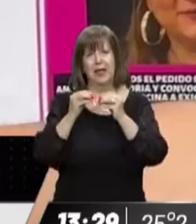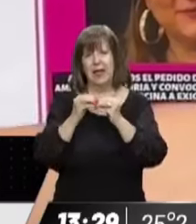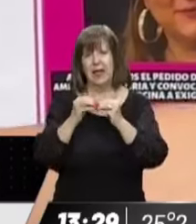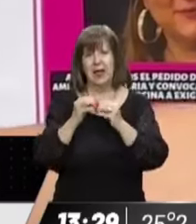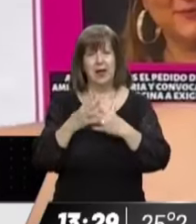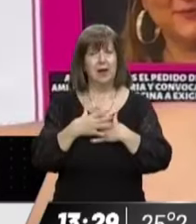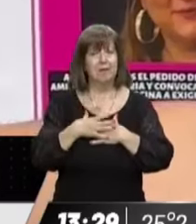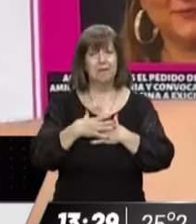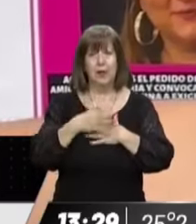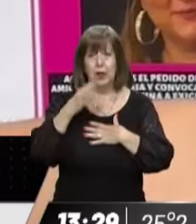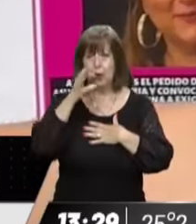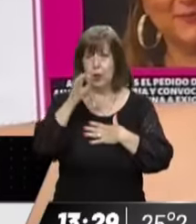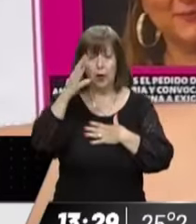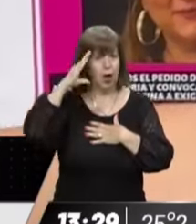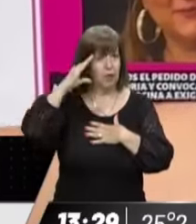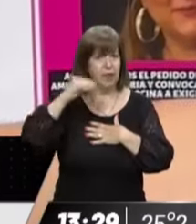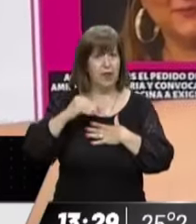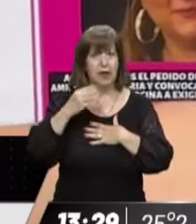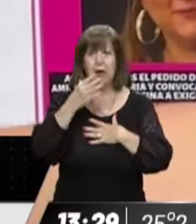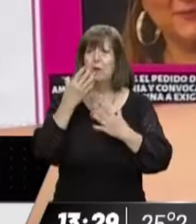nunca de ella.